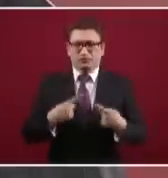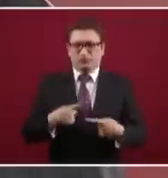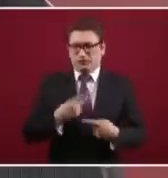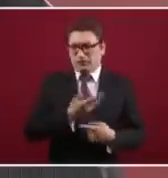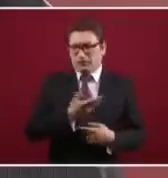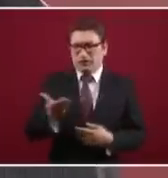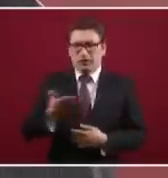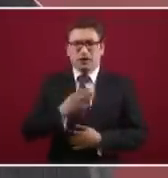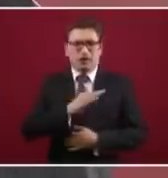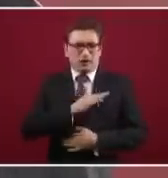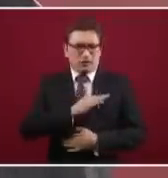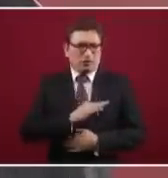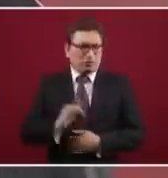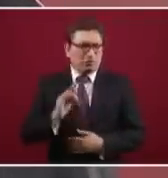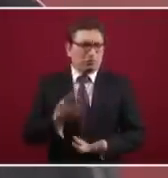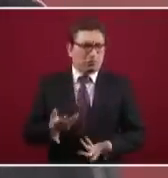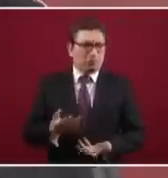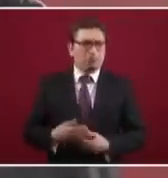puedan